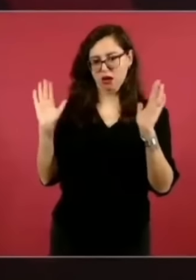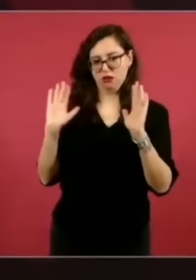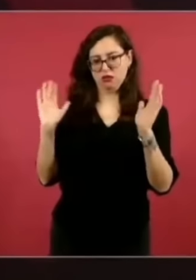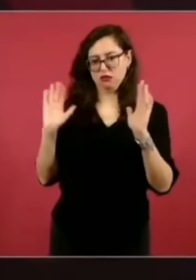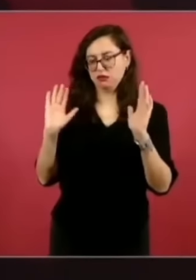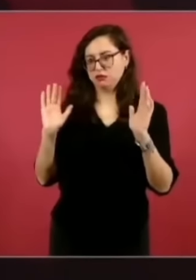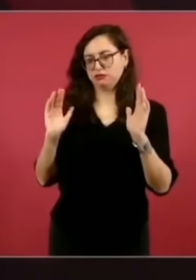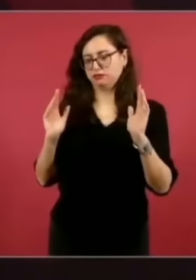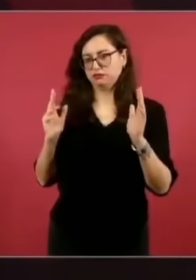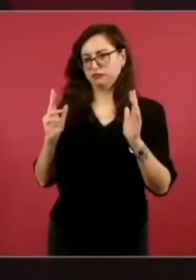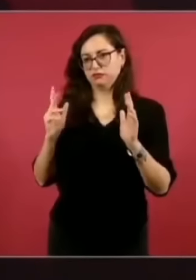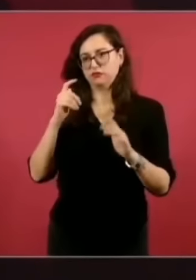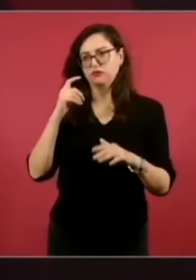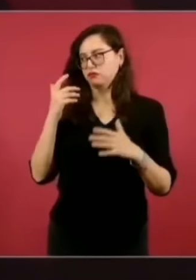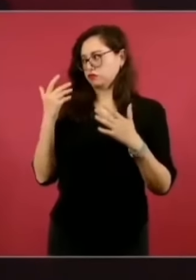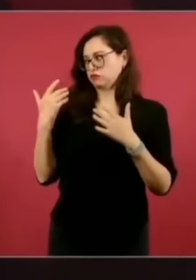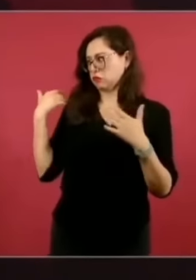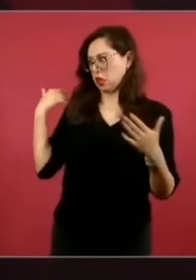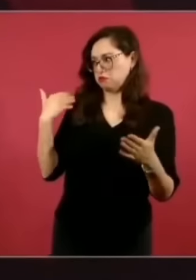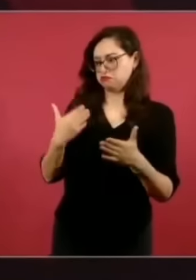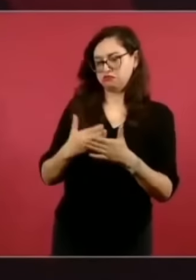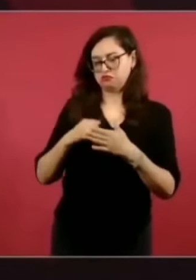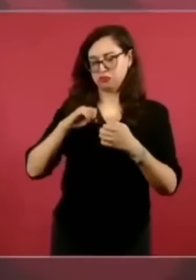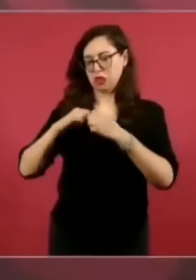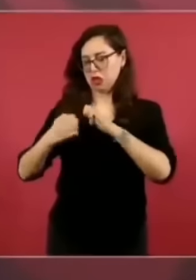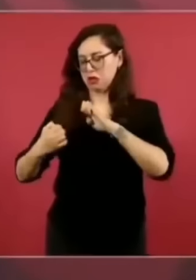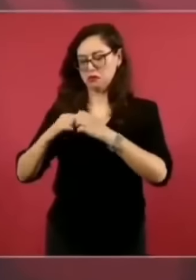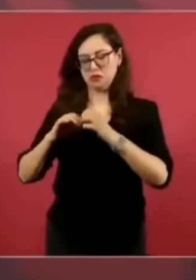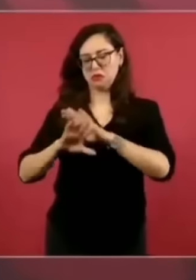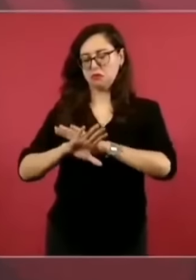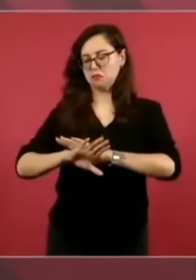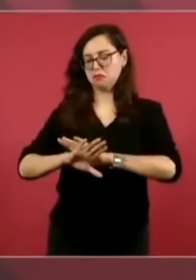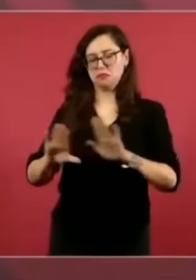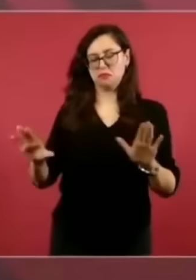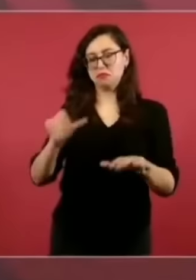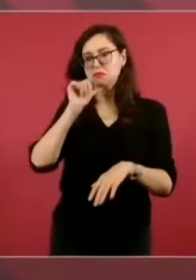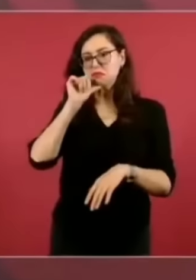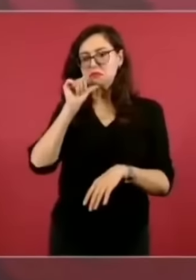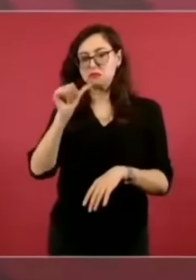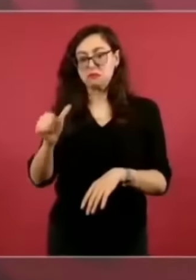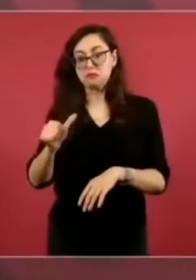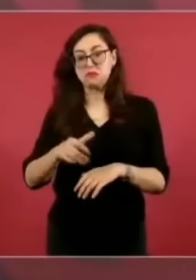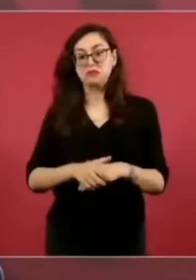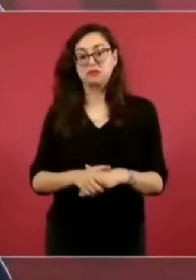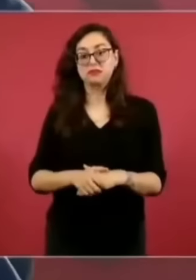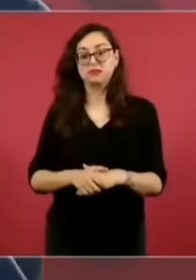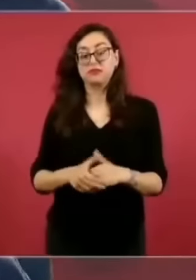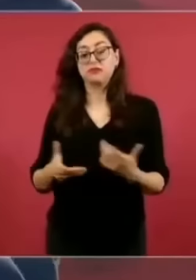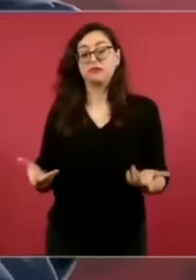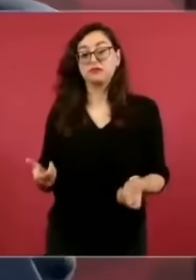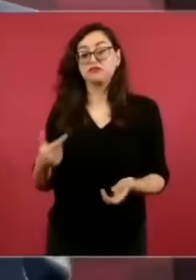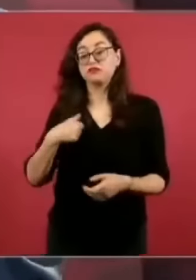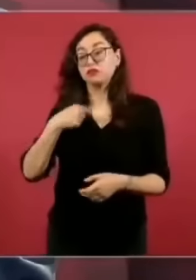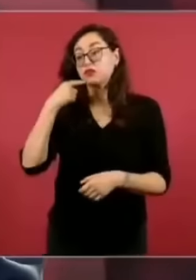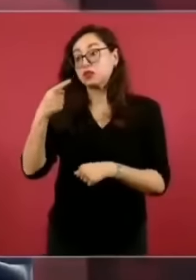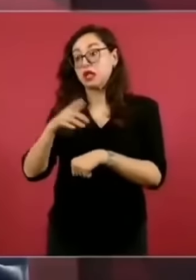enemigos ni quiero tenerlos, tengo adversarios, pero como le dije amigo, dice usted, no es mi